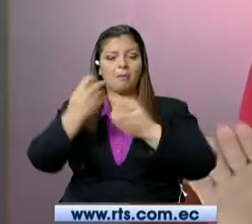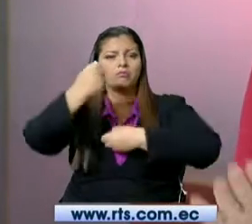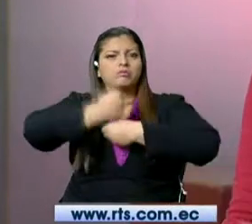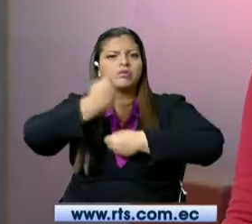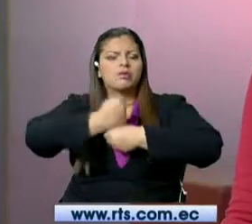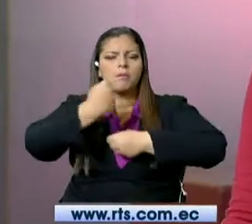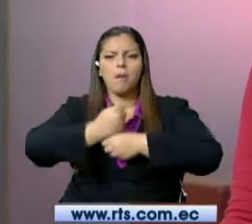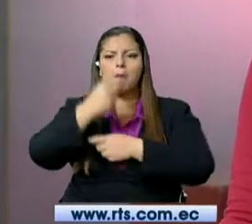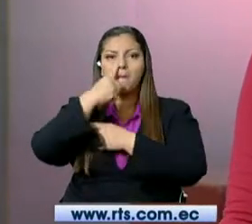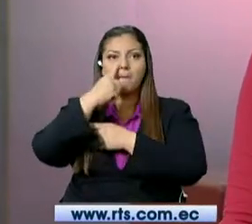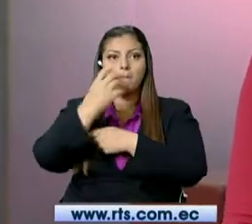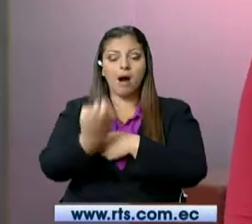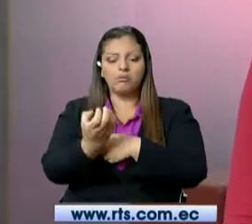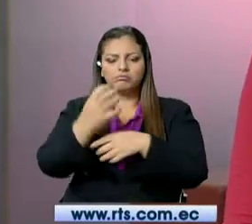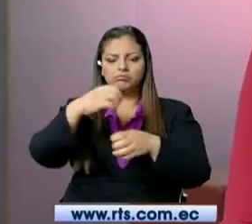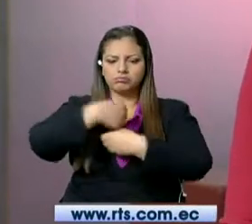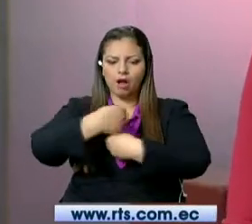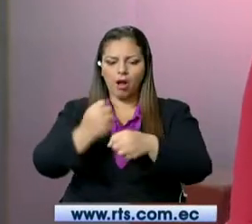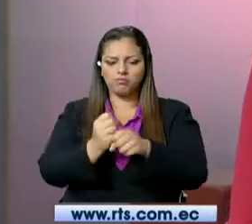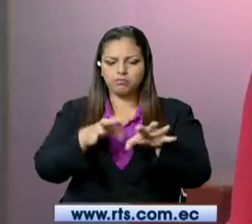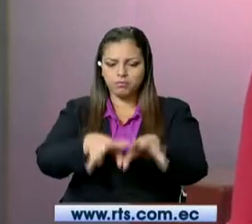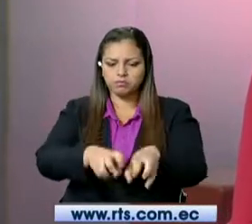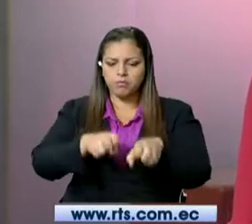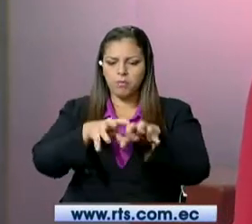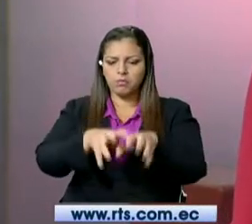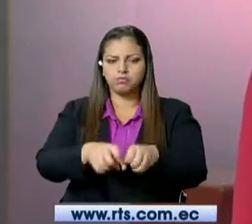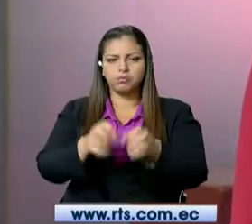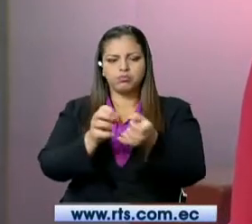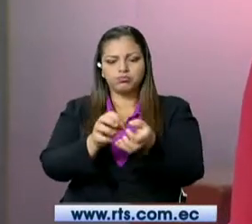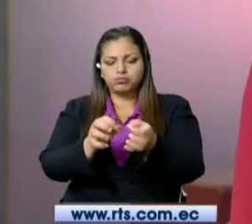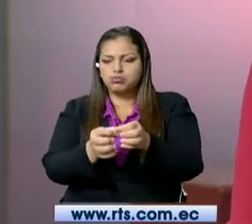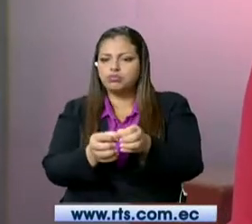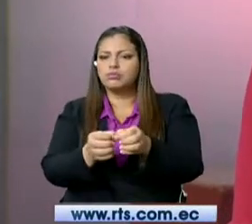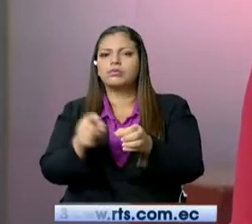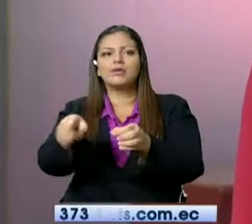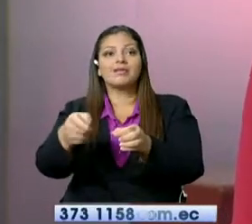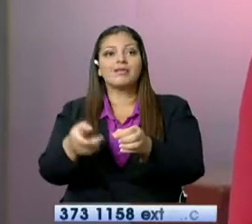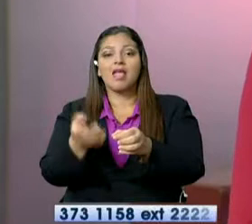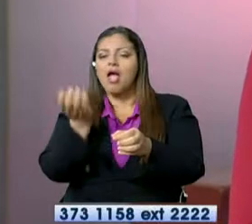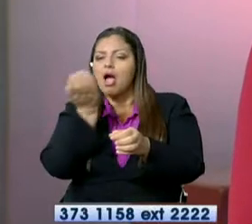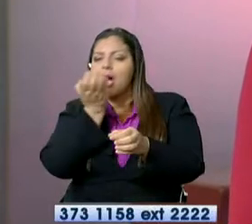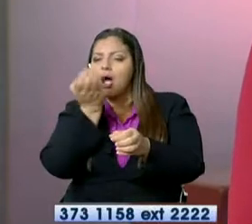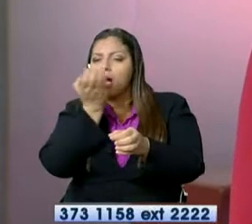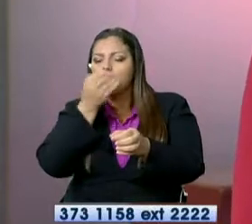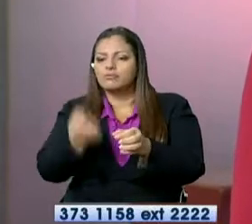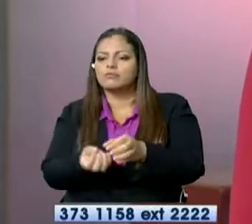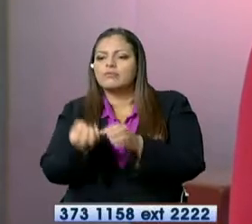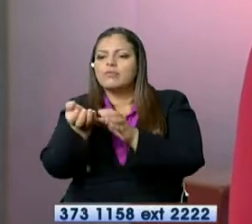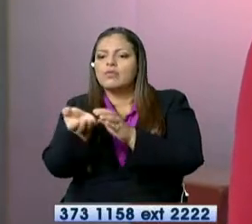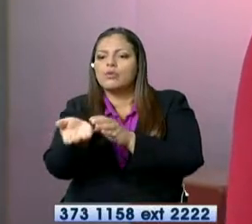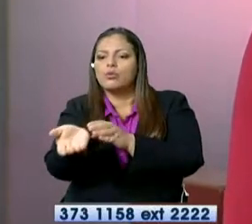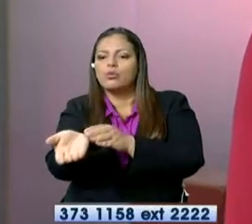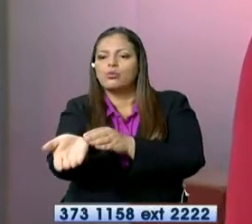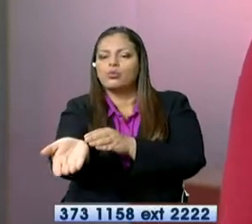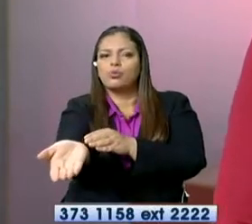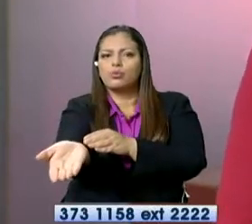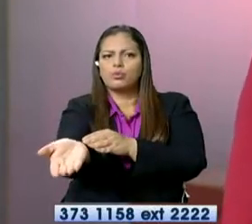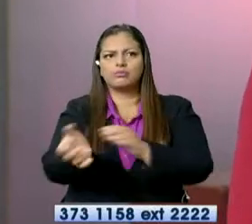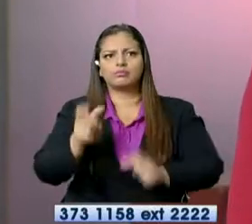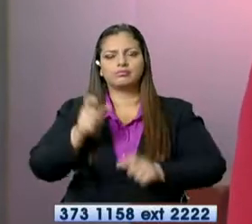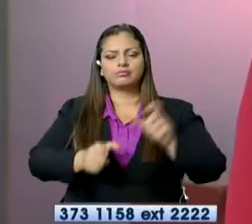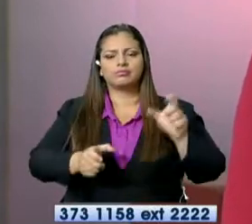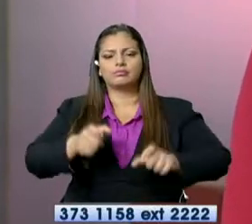centenario artefacto para mantener ese sabor tan especial que gusta a propios y extraños.